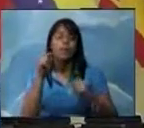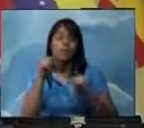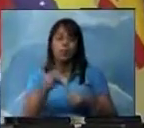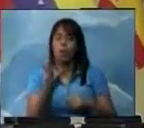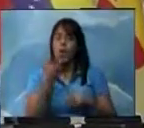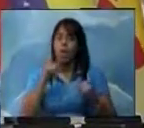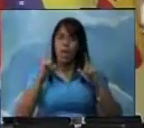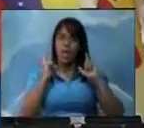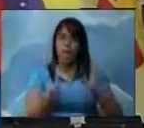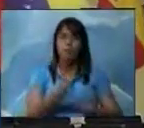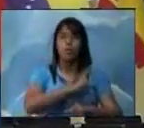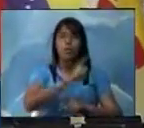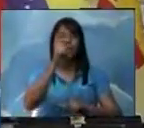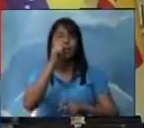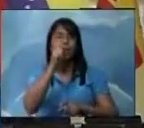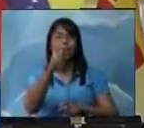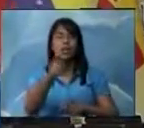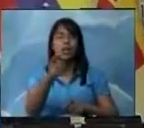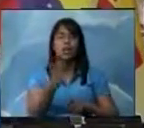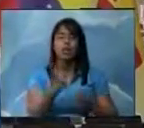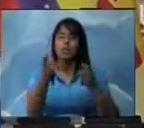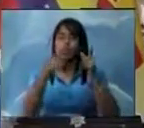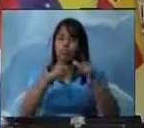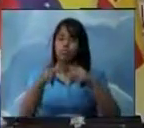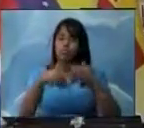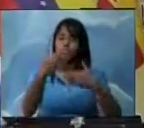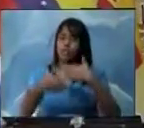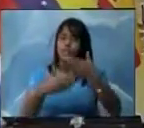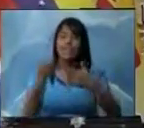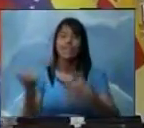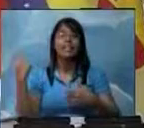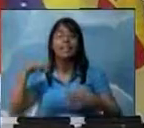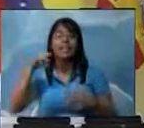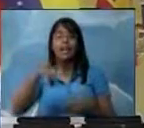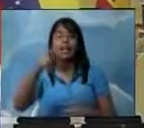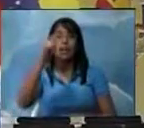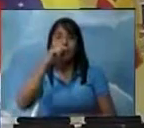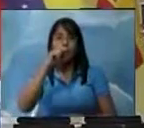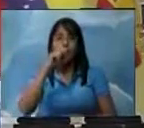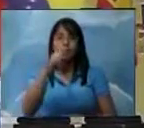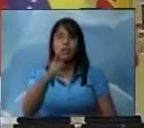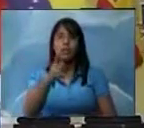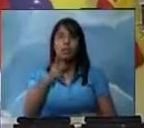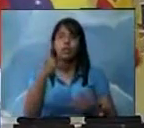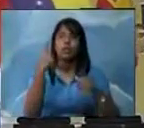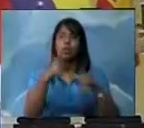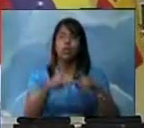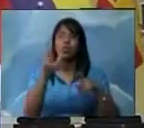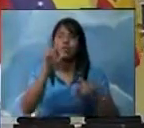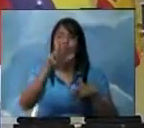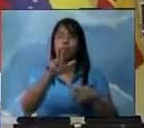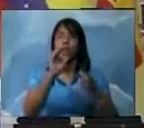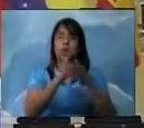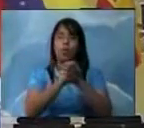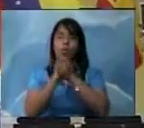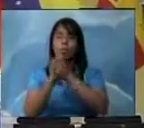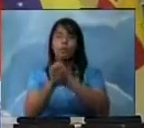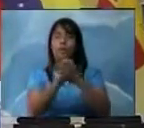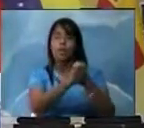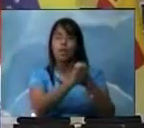el ejemplo de Daniel y los resultados que tenía Daniel, sus otros tres